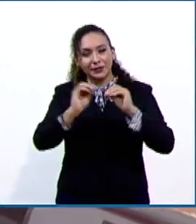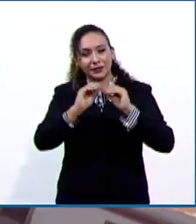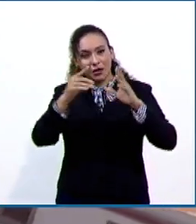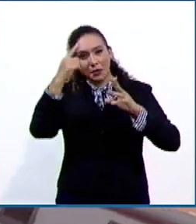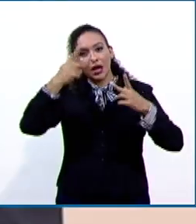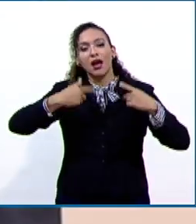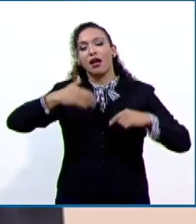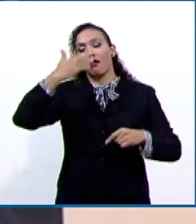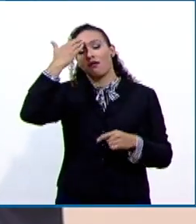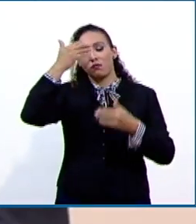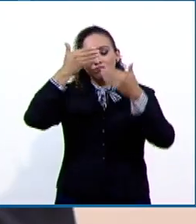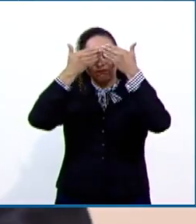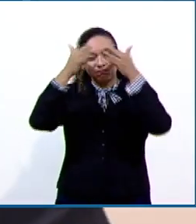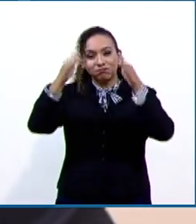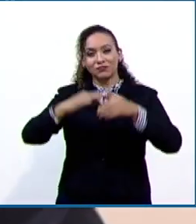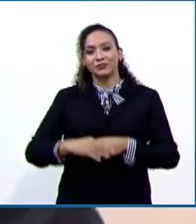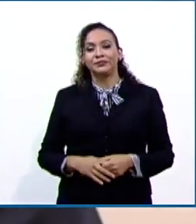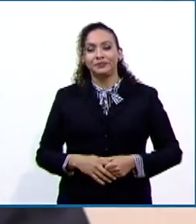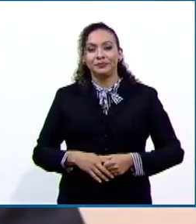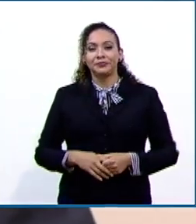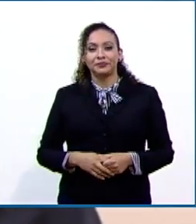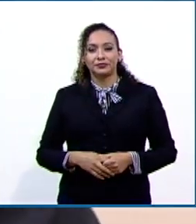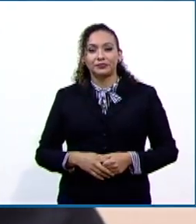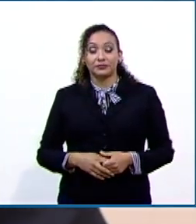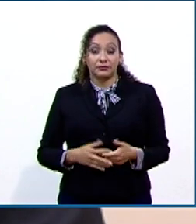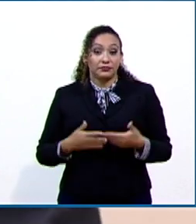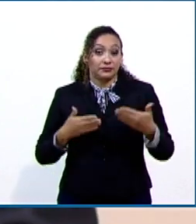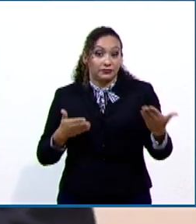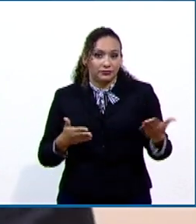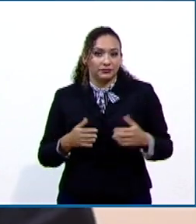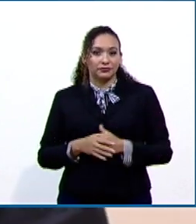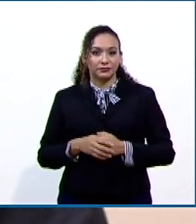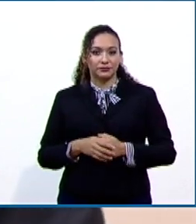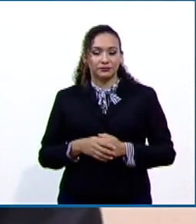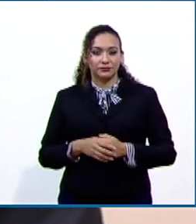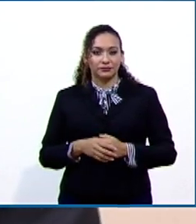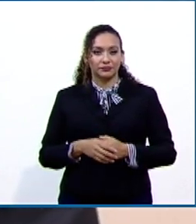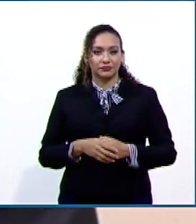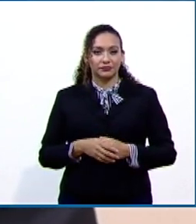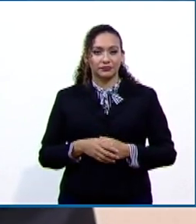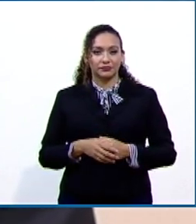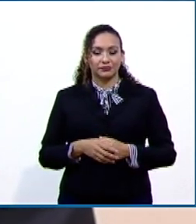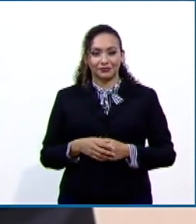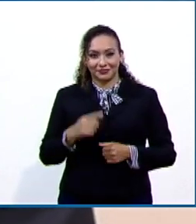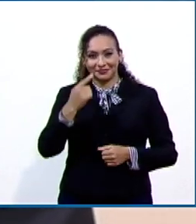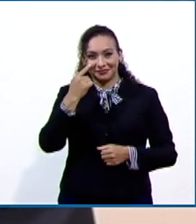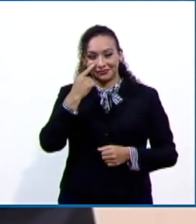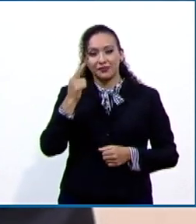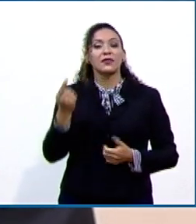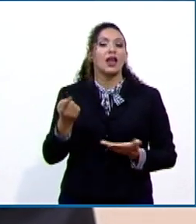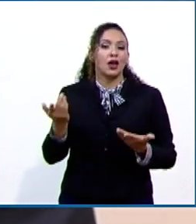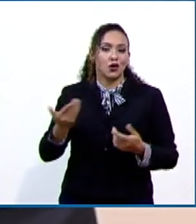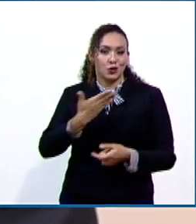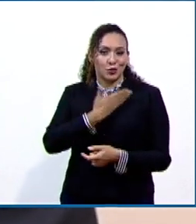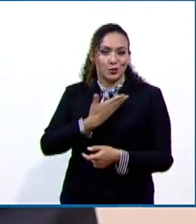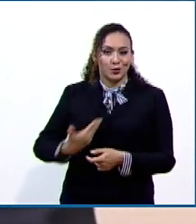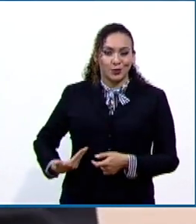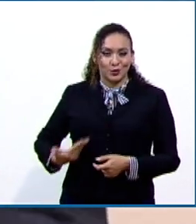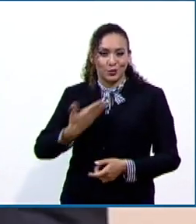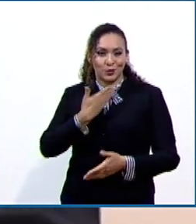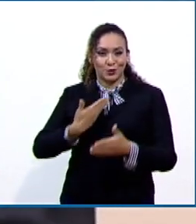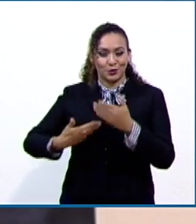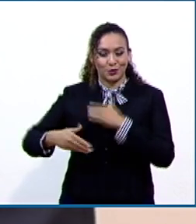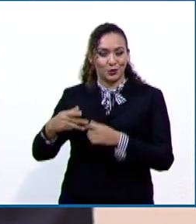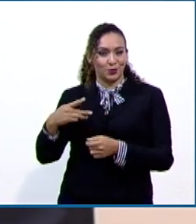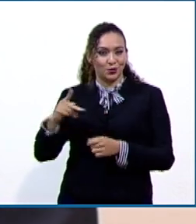Federal. Entender entonces que la postura que tiene la Presidencia de la República, la